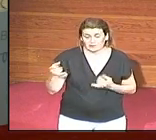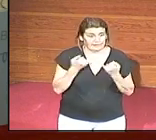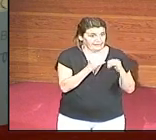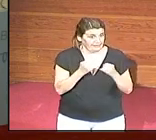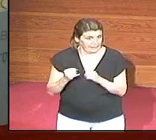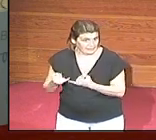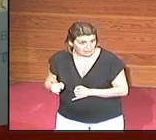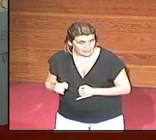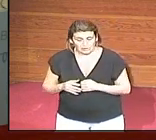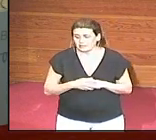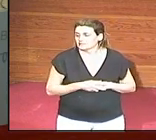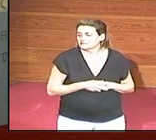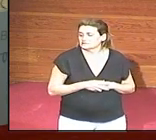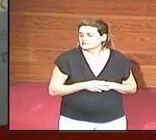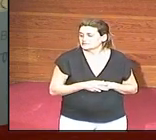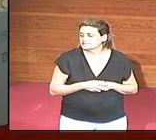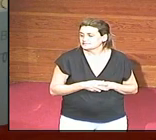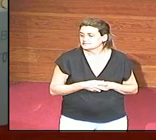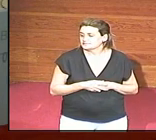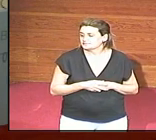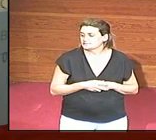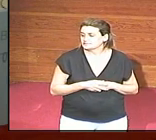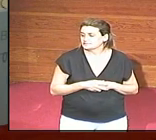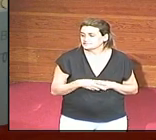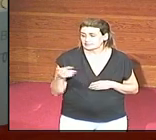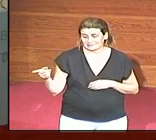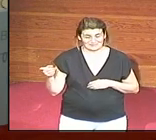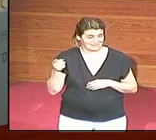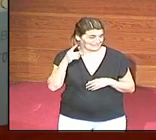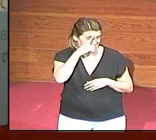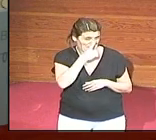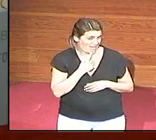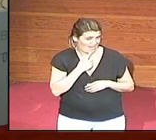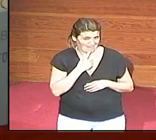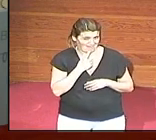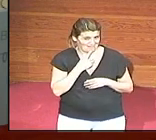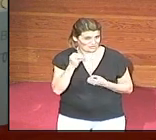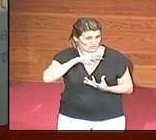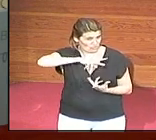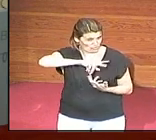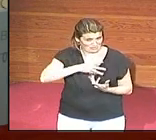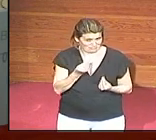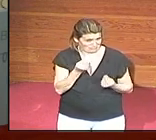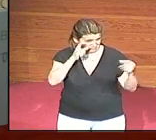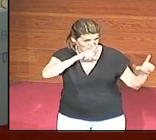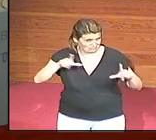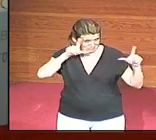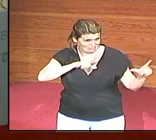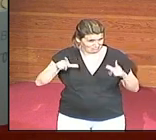es la Epifanía ortodoxa, habréis visto esta imagen en el telediario, sale todos los años. No esta específicamente, pero el